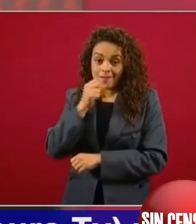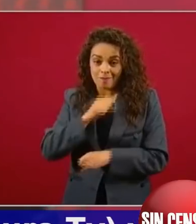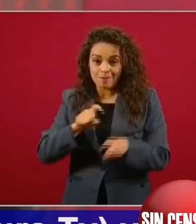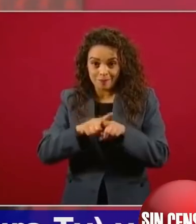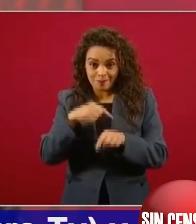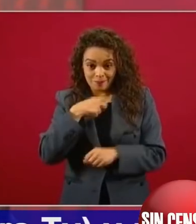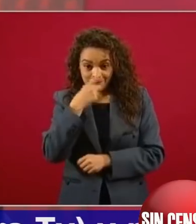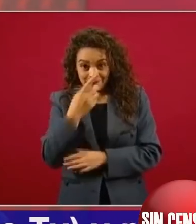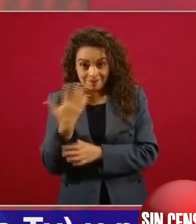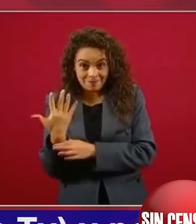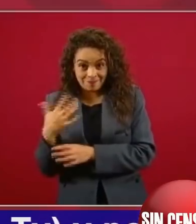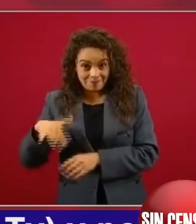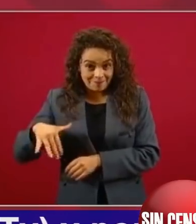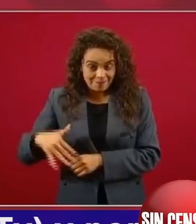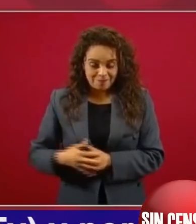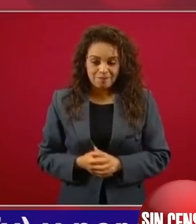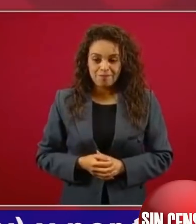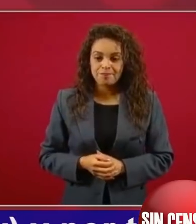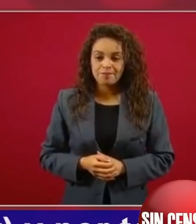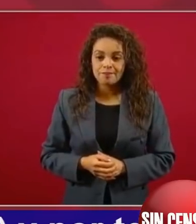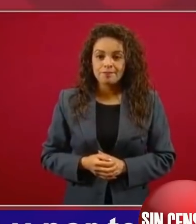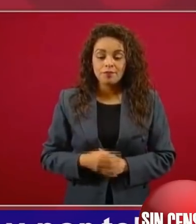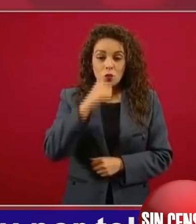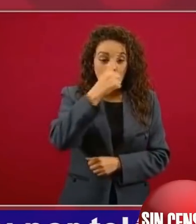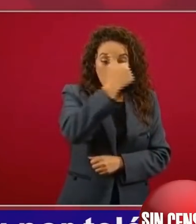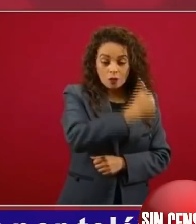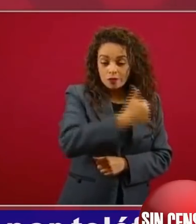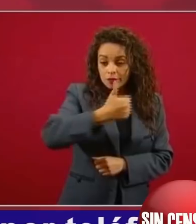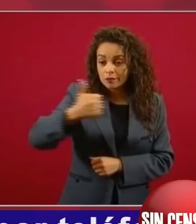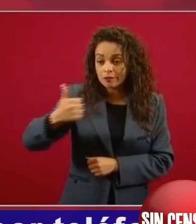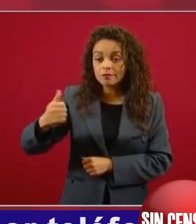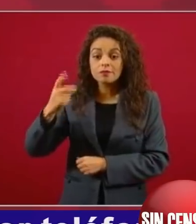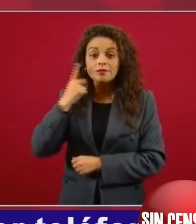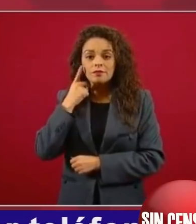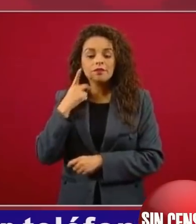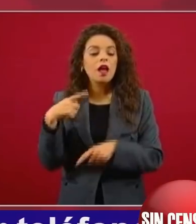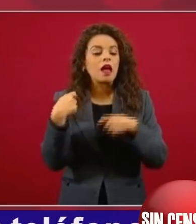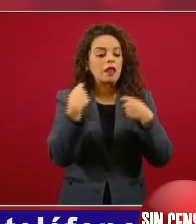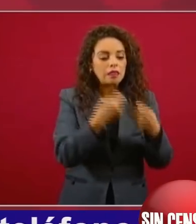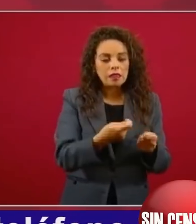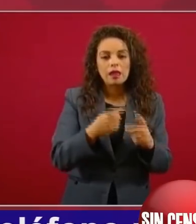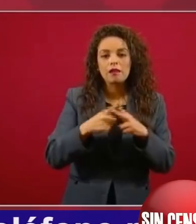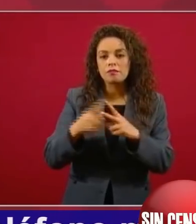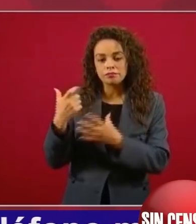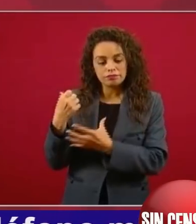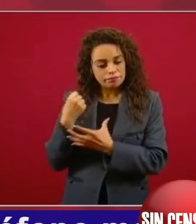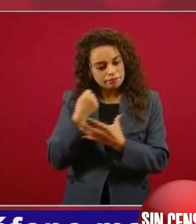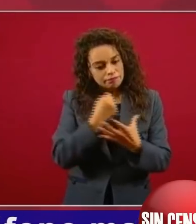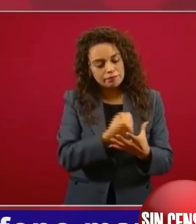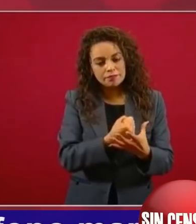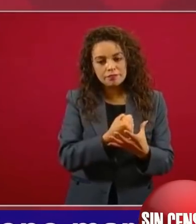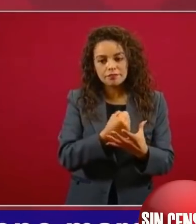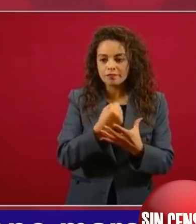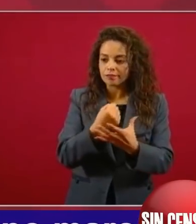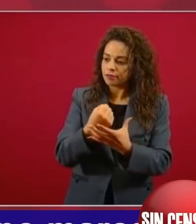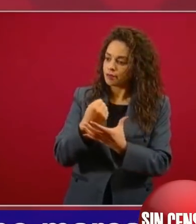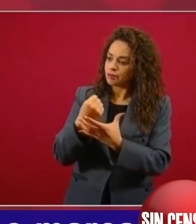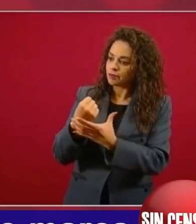les asignaban a cada diputado un presupuesto de Hacienda,